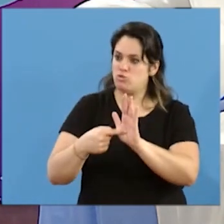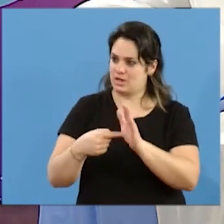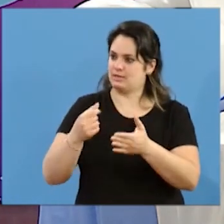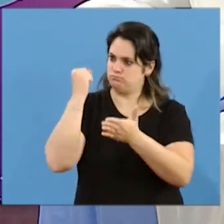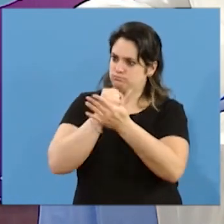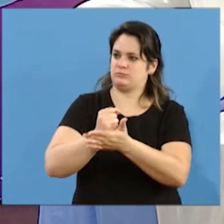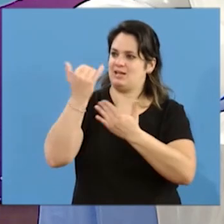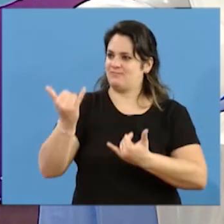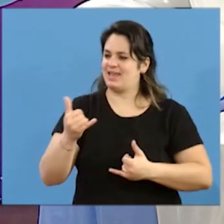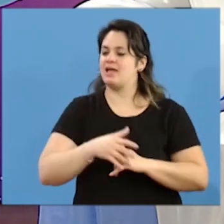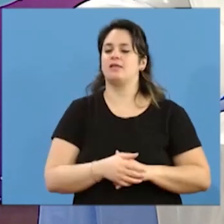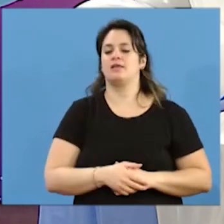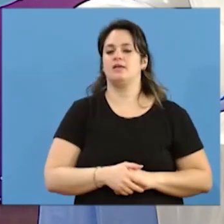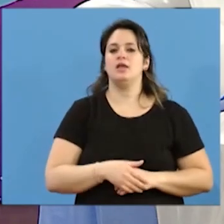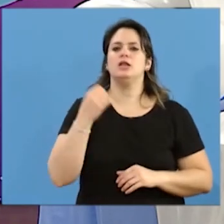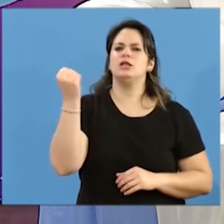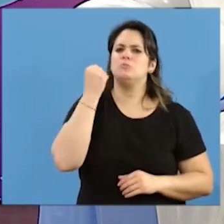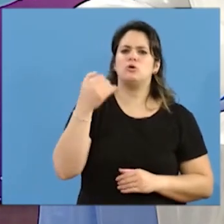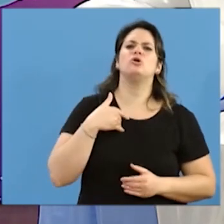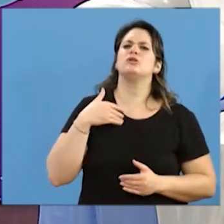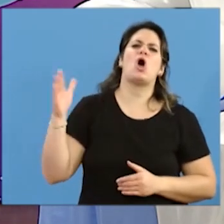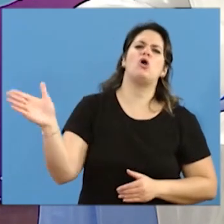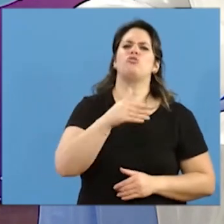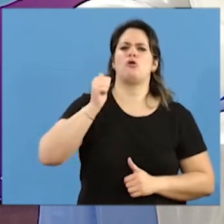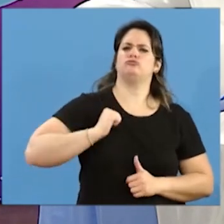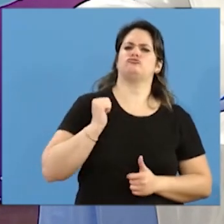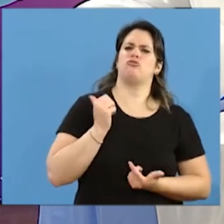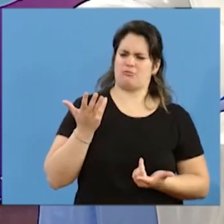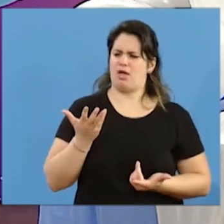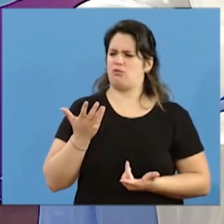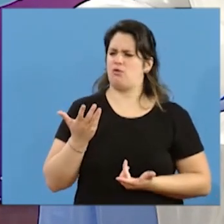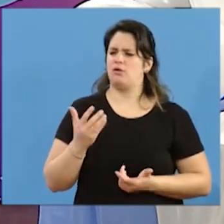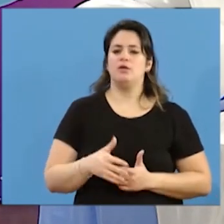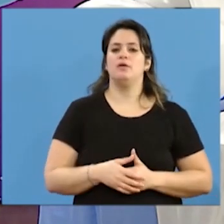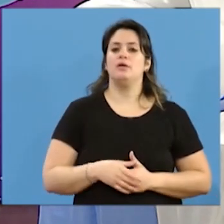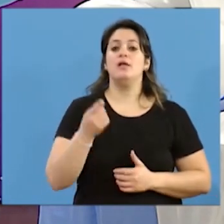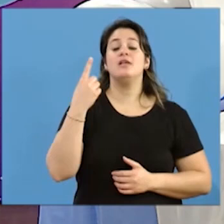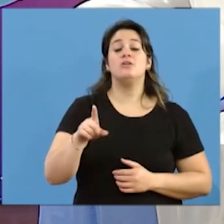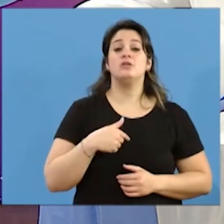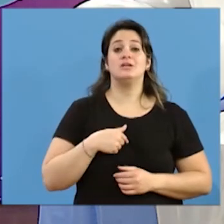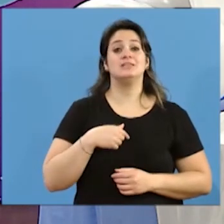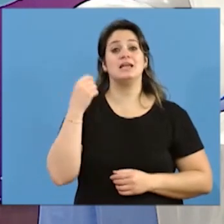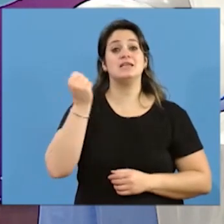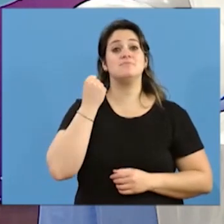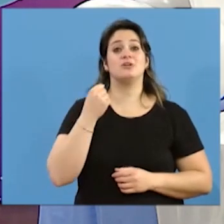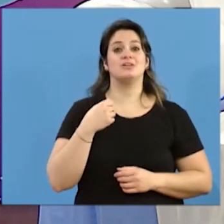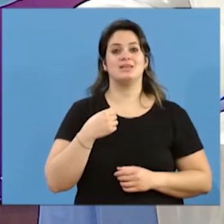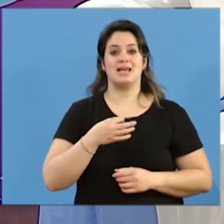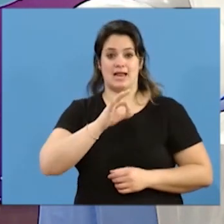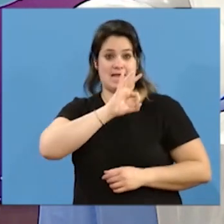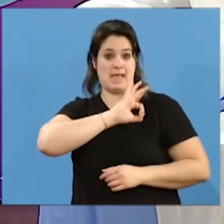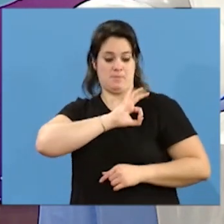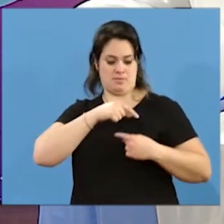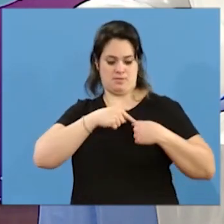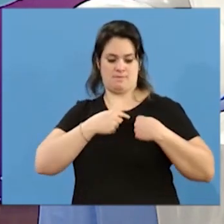Sí, tenía que darles algo a todos los soldados. Entonces dispuso que usaran unas